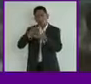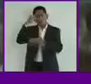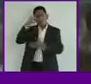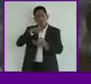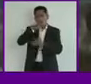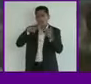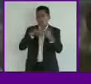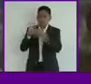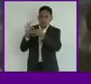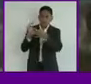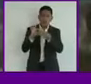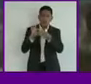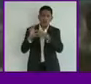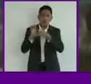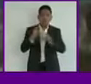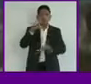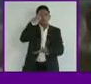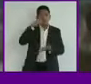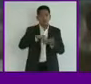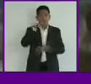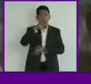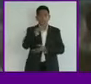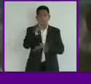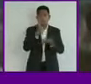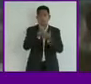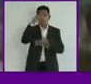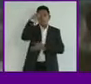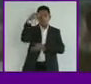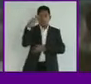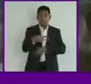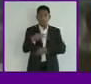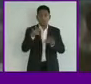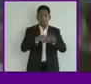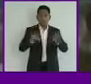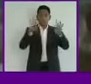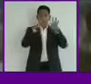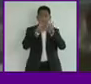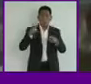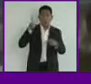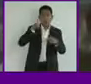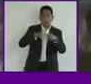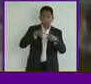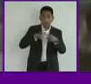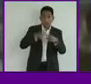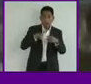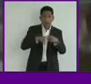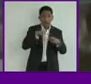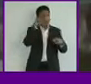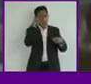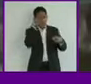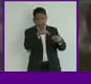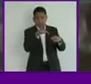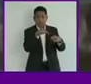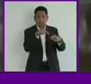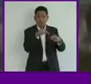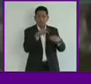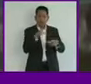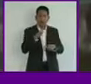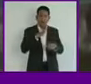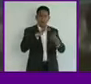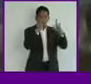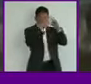nos brinda la Ciudad de México, parques, plazas públicas, en los que se instalen módulos de información que